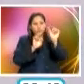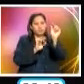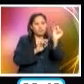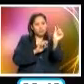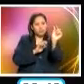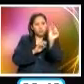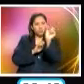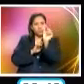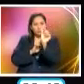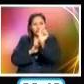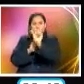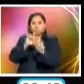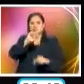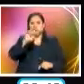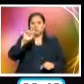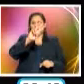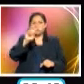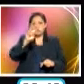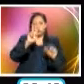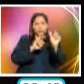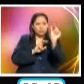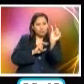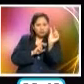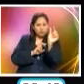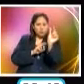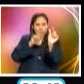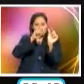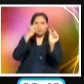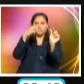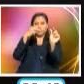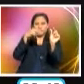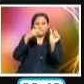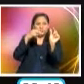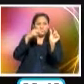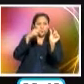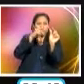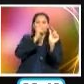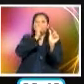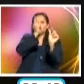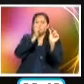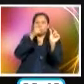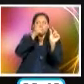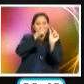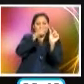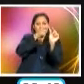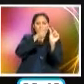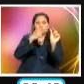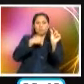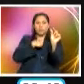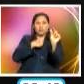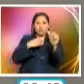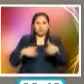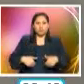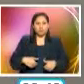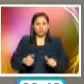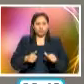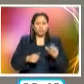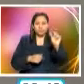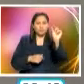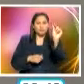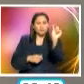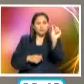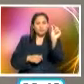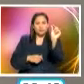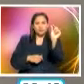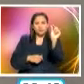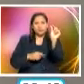digamos como unas 100, 200 cápsulas. Ahí se ve la palabrita, ¿no? Tengo hambre. Escrita en el arroz, en